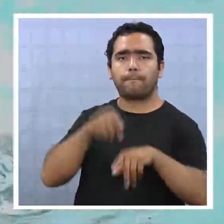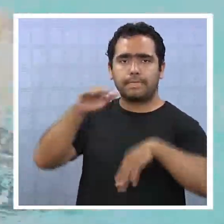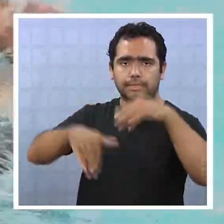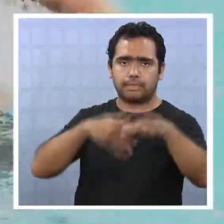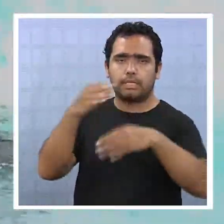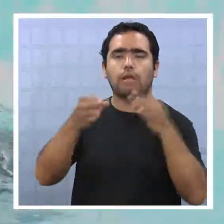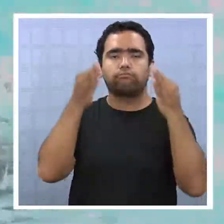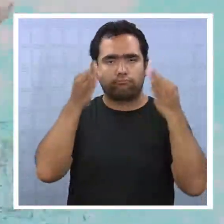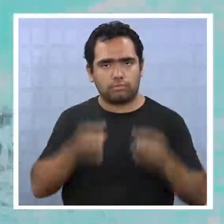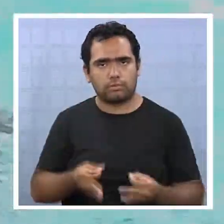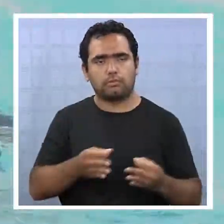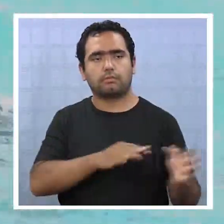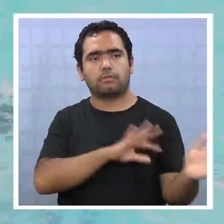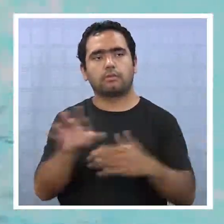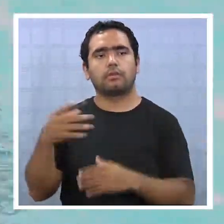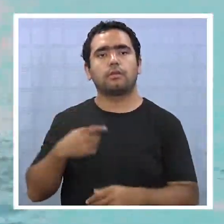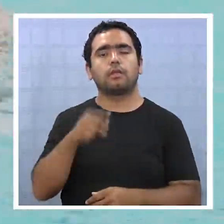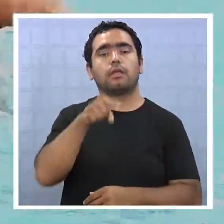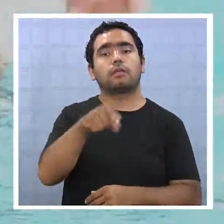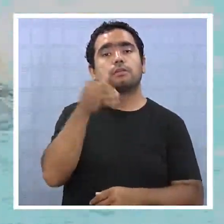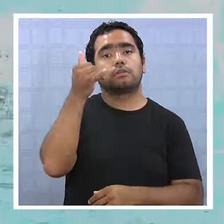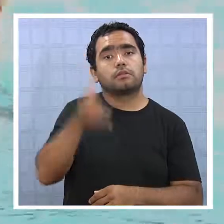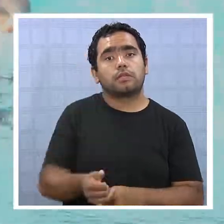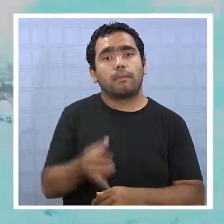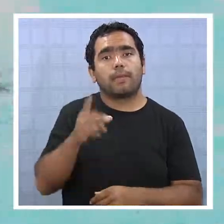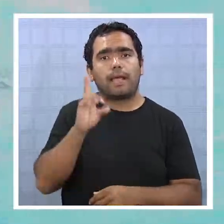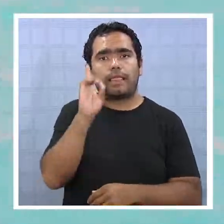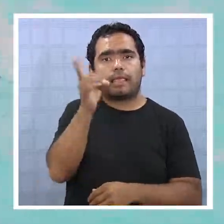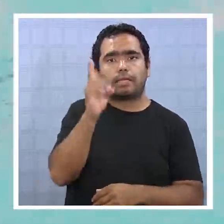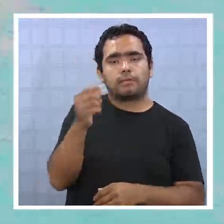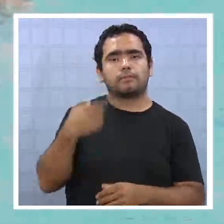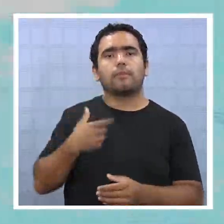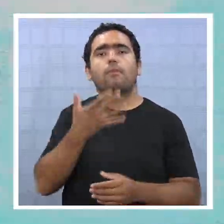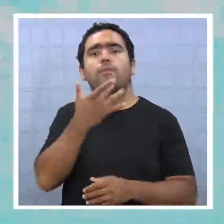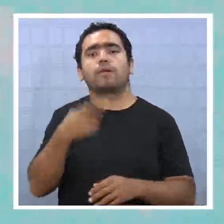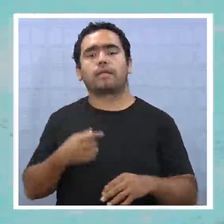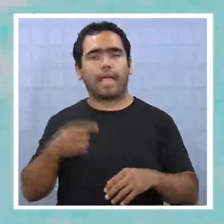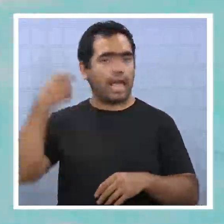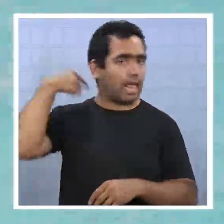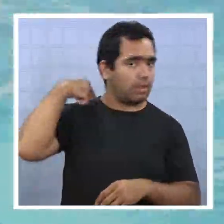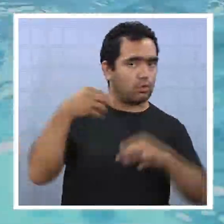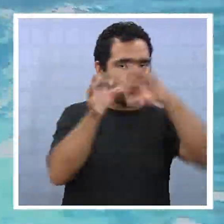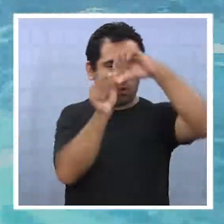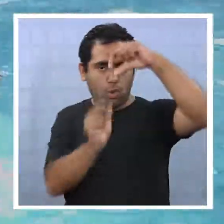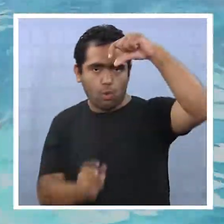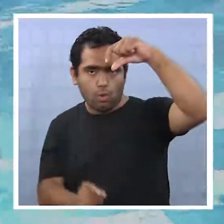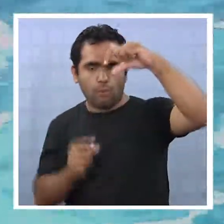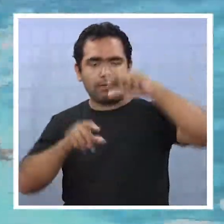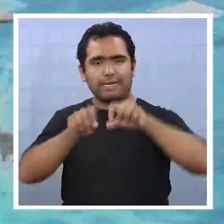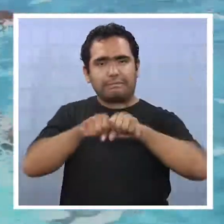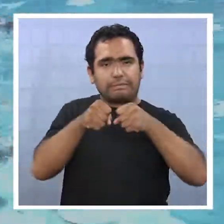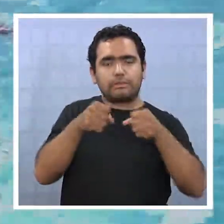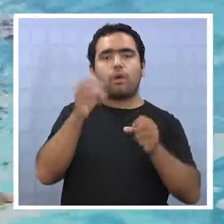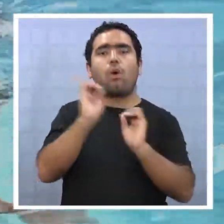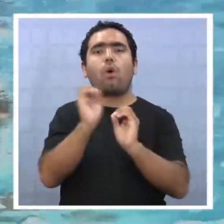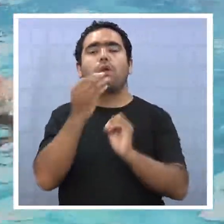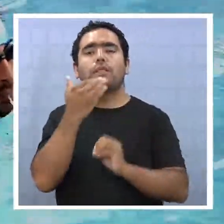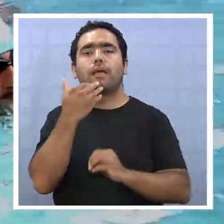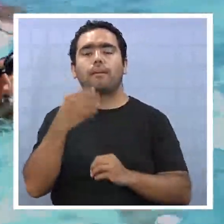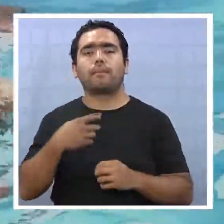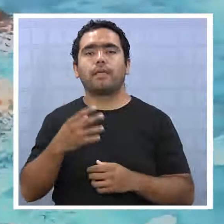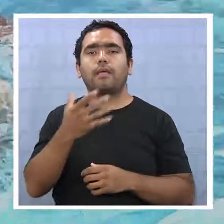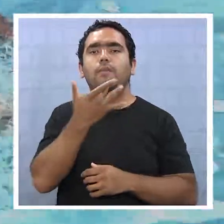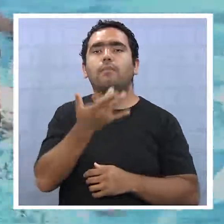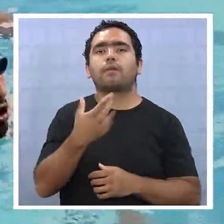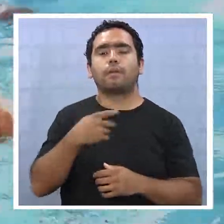lesiones más frecuentes en verano que provocan discapacidad son lesiones en la columna o daños neurológicos producto de la asfixia, sobre